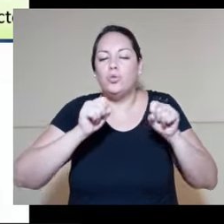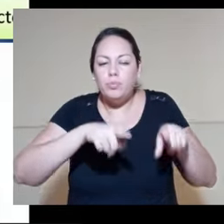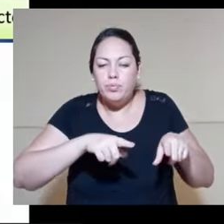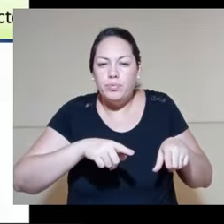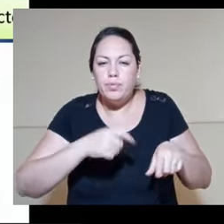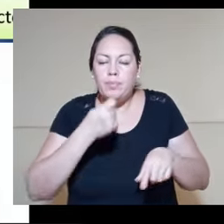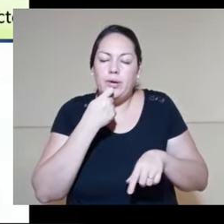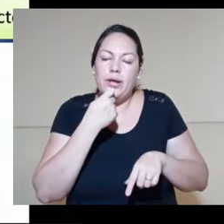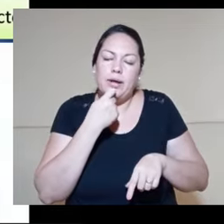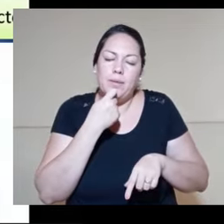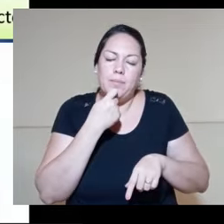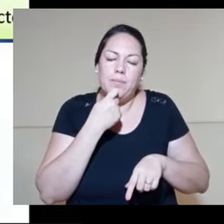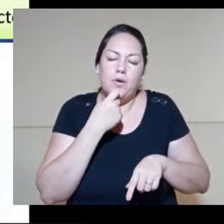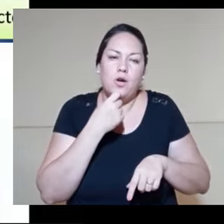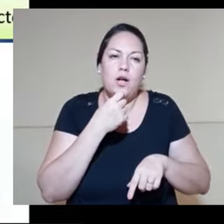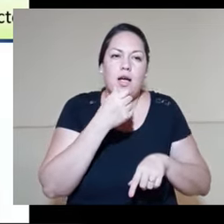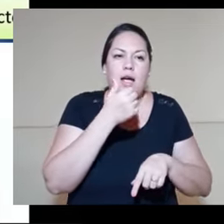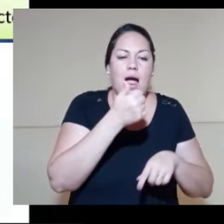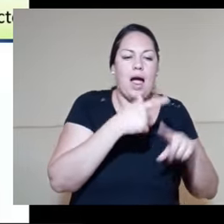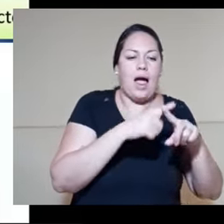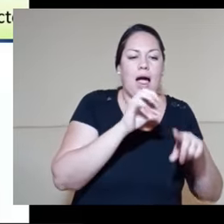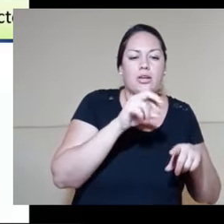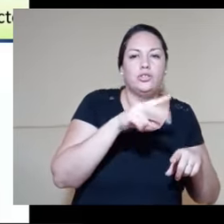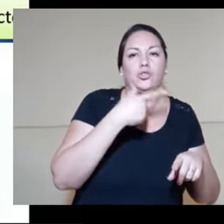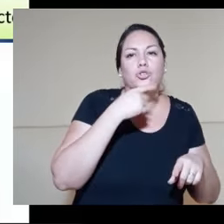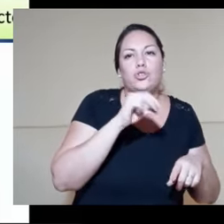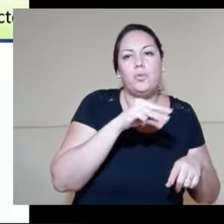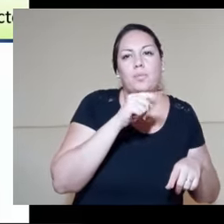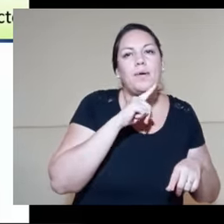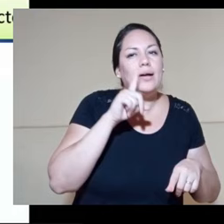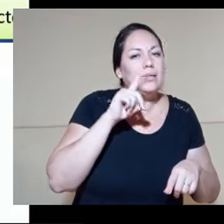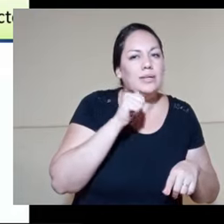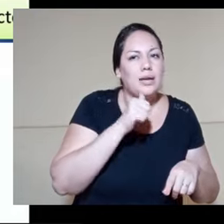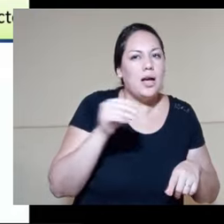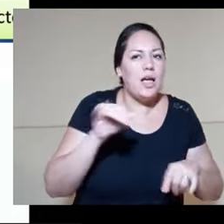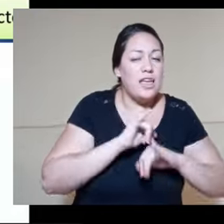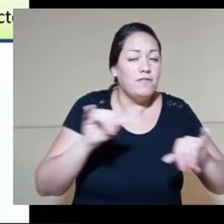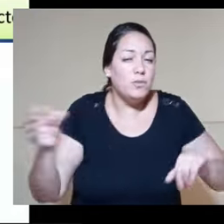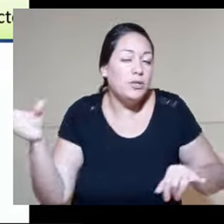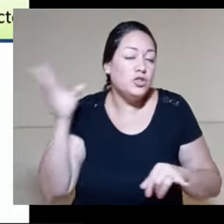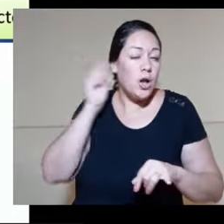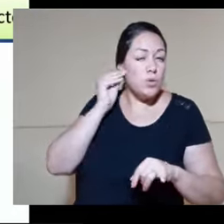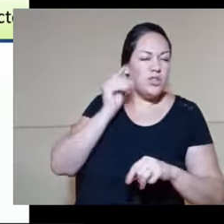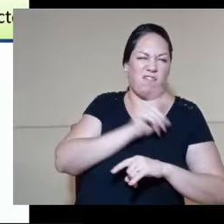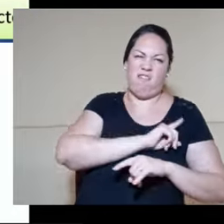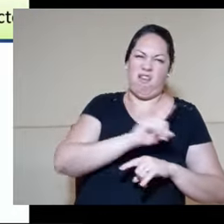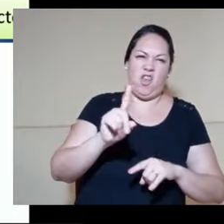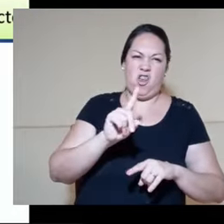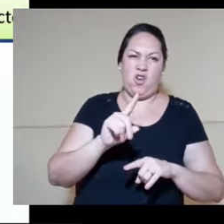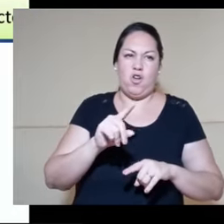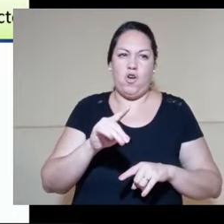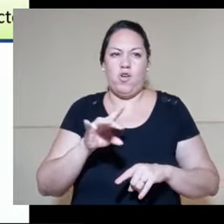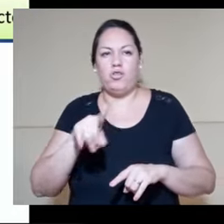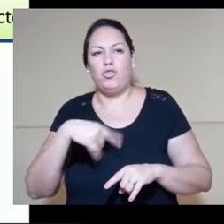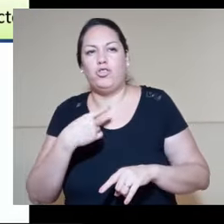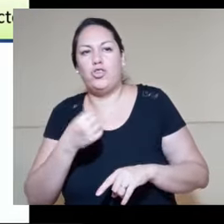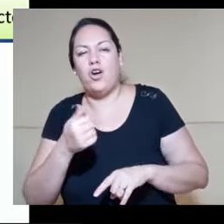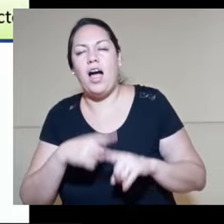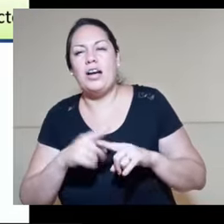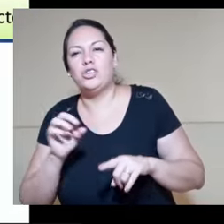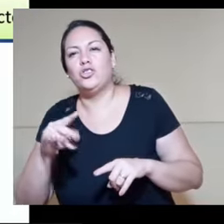se ha constituido. Pero no son específicas, digamos, las axosomáticas para llevar información, por ejemplo, auditiva, o